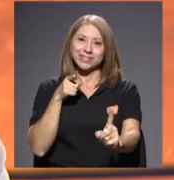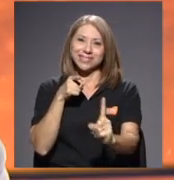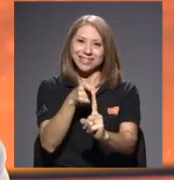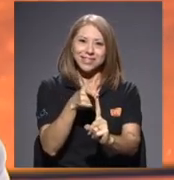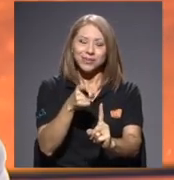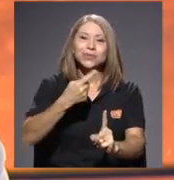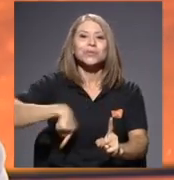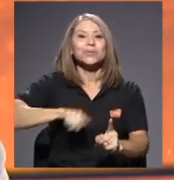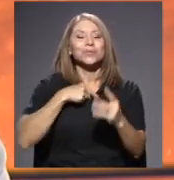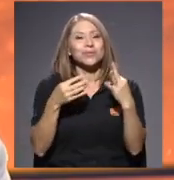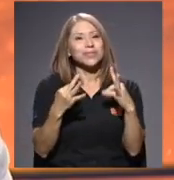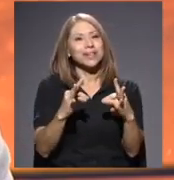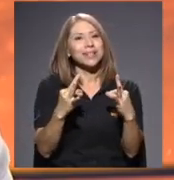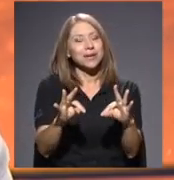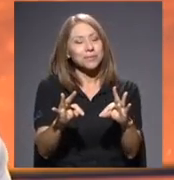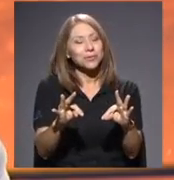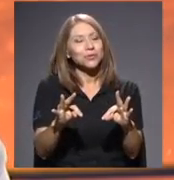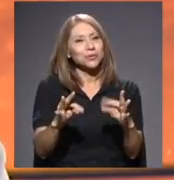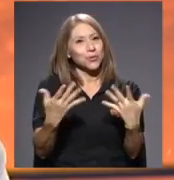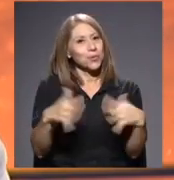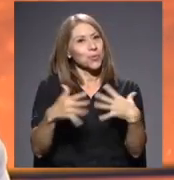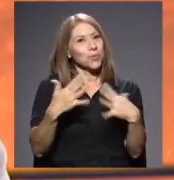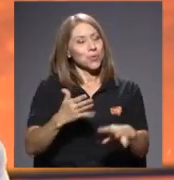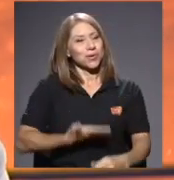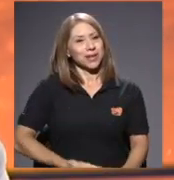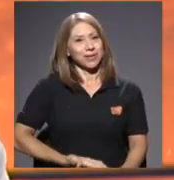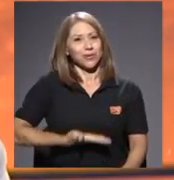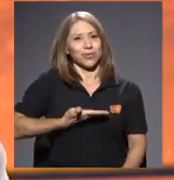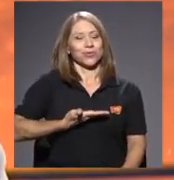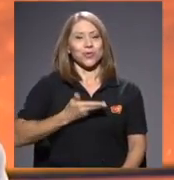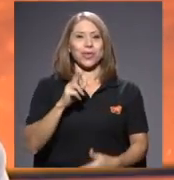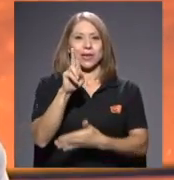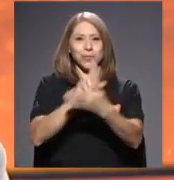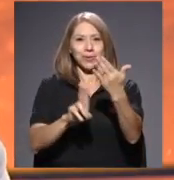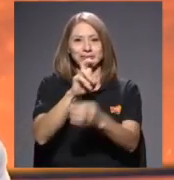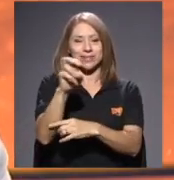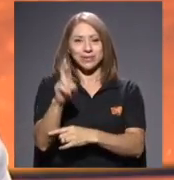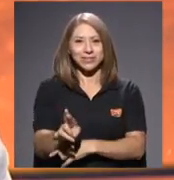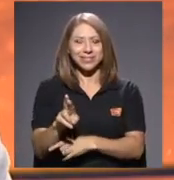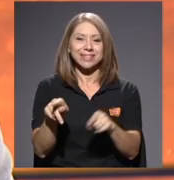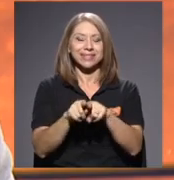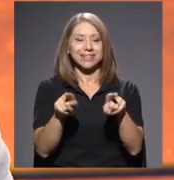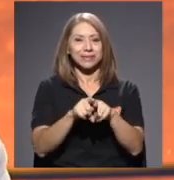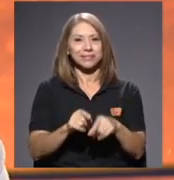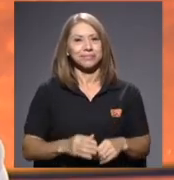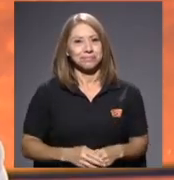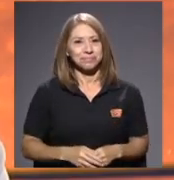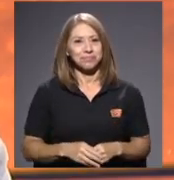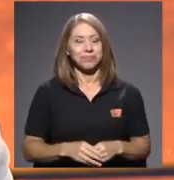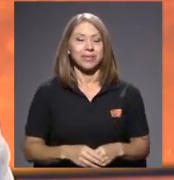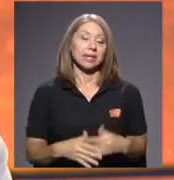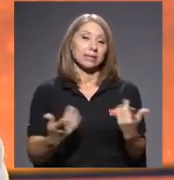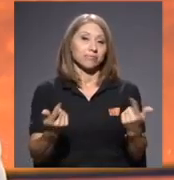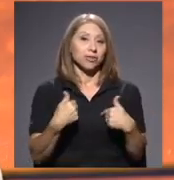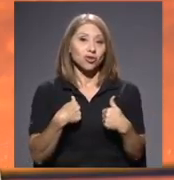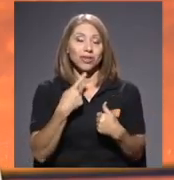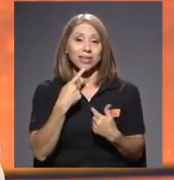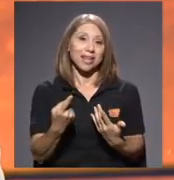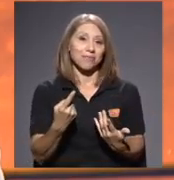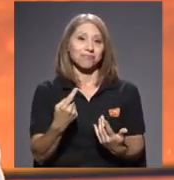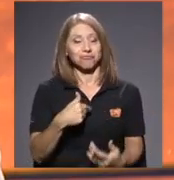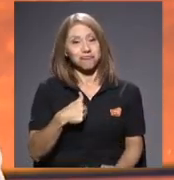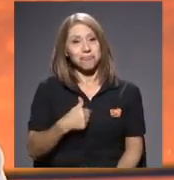tratamos de hacer un gran orgullo de lo que es la Universidad de Costa Rica también, por supuesto. Y yo diría, debemos de presumir